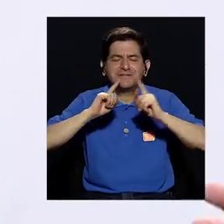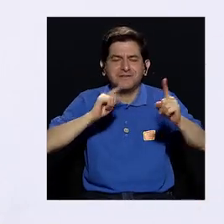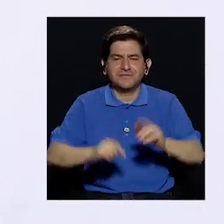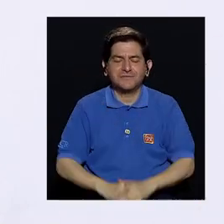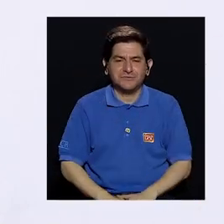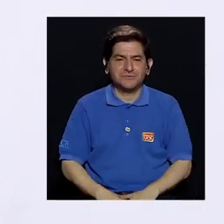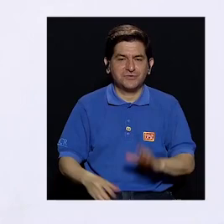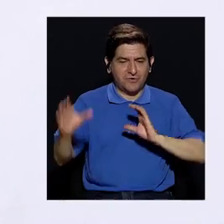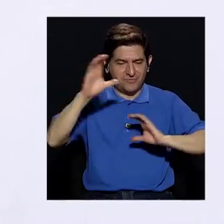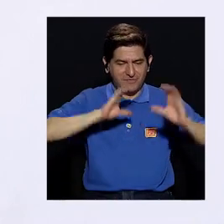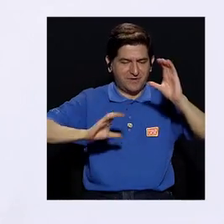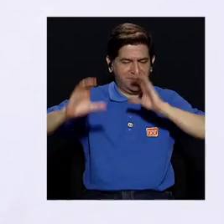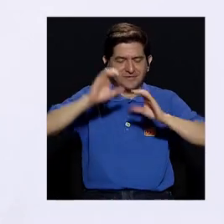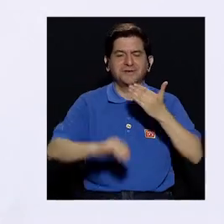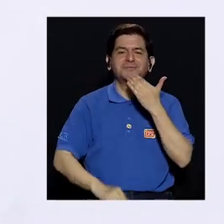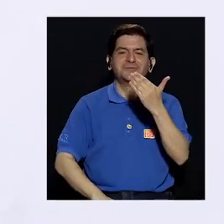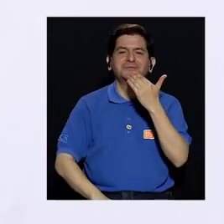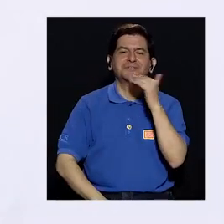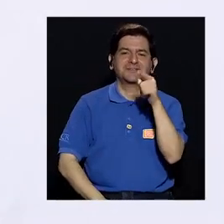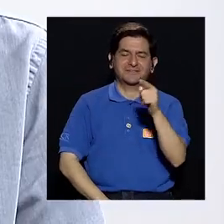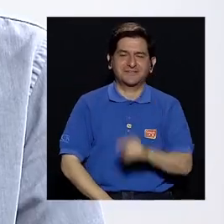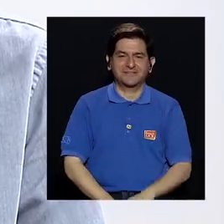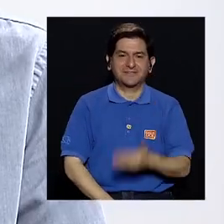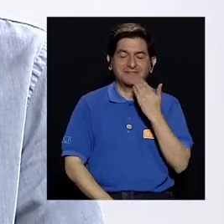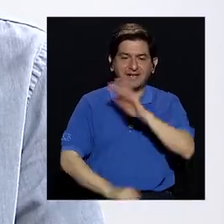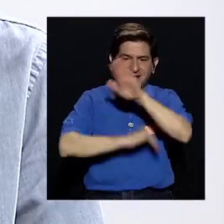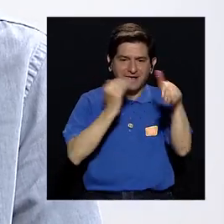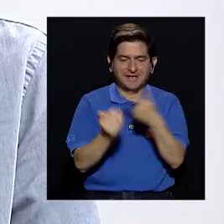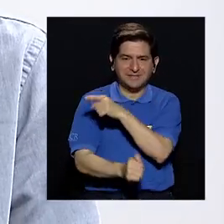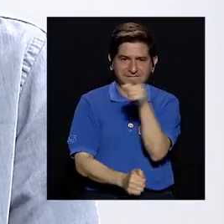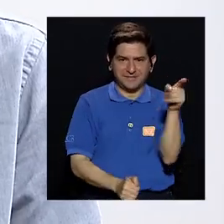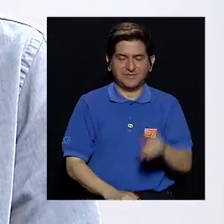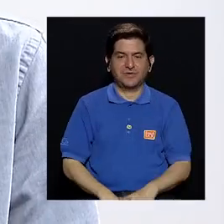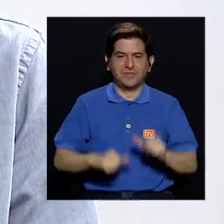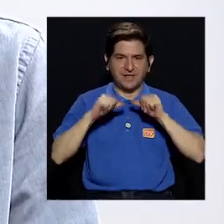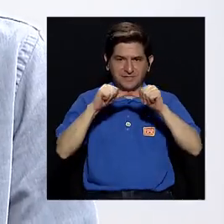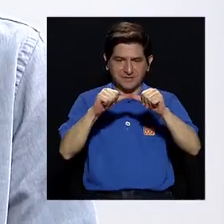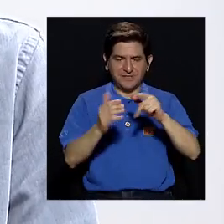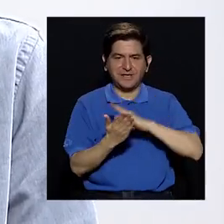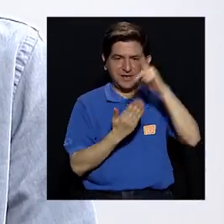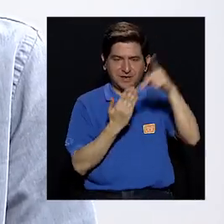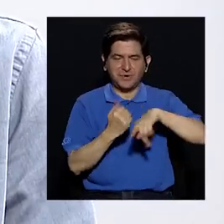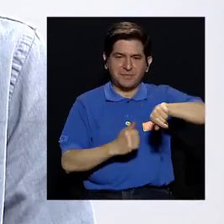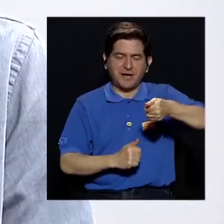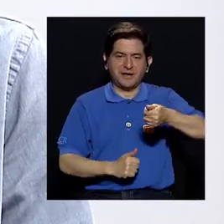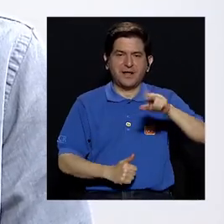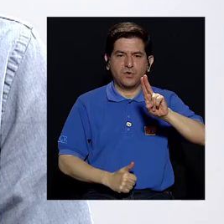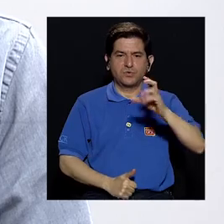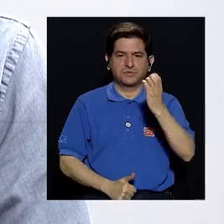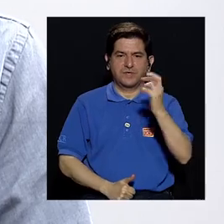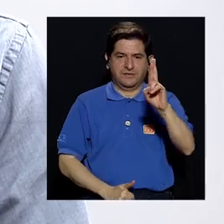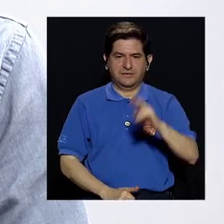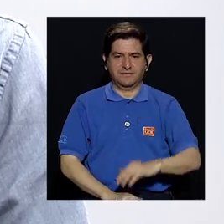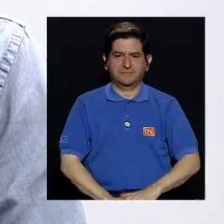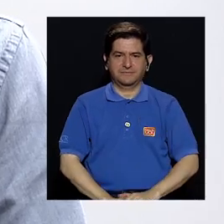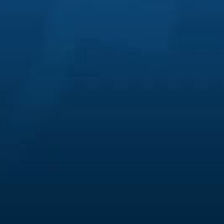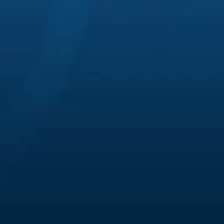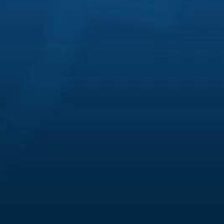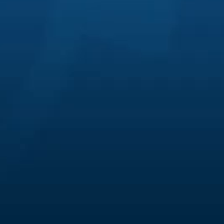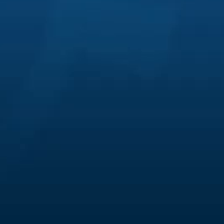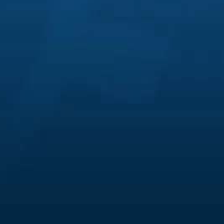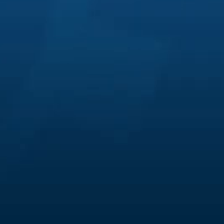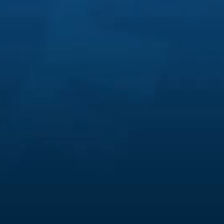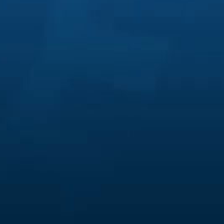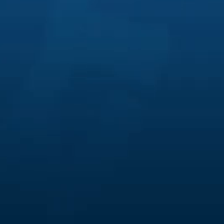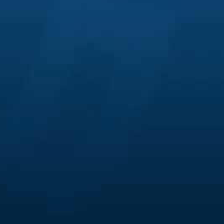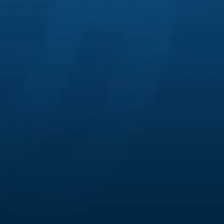de la ciencia muchas gracias gracias a todas y todos ustedes continúen con la programación de canal y cr